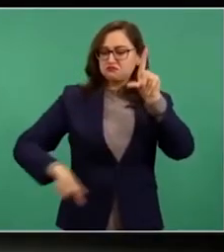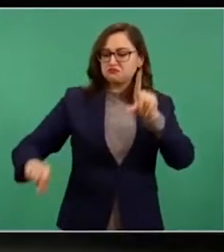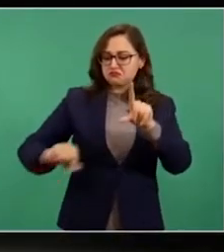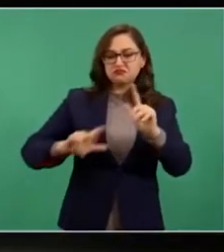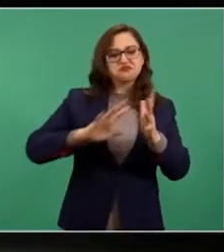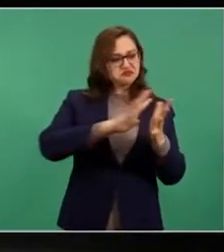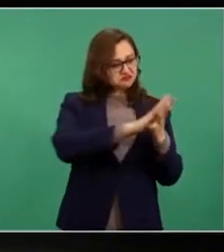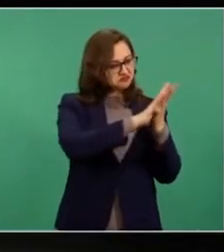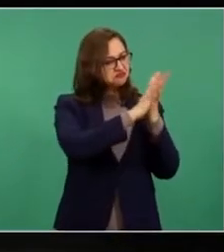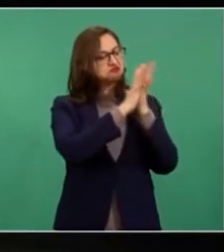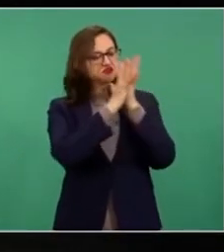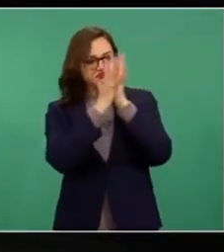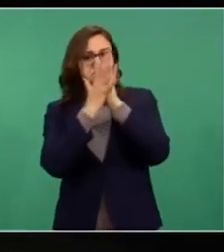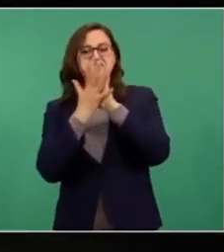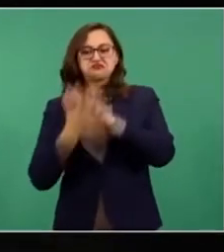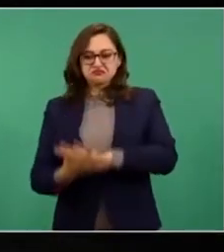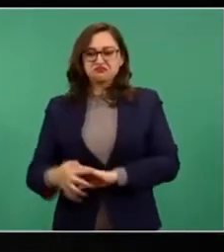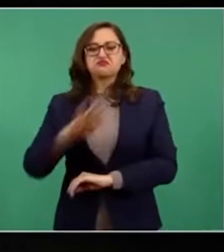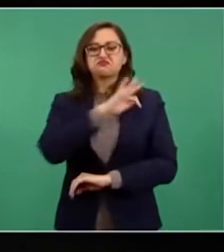todos.